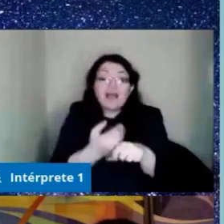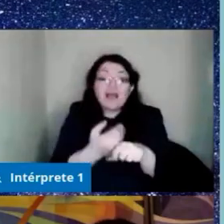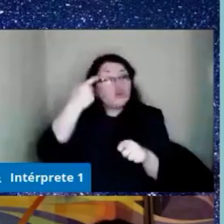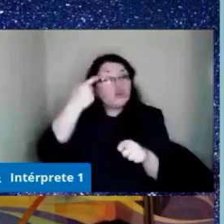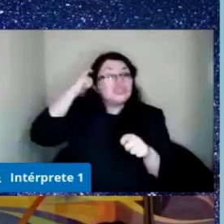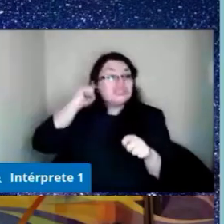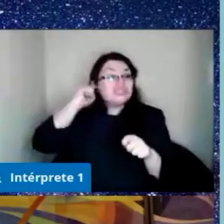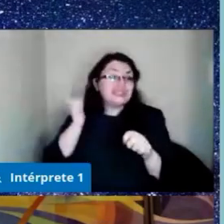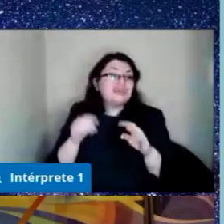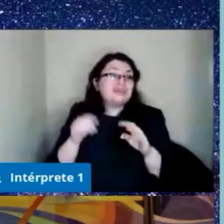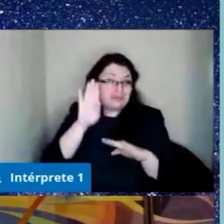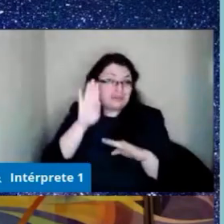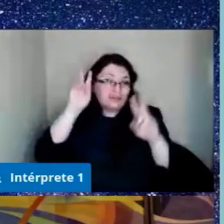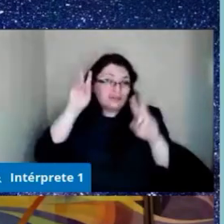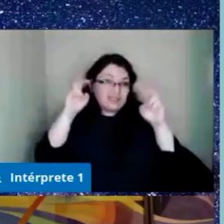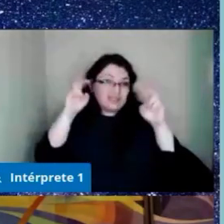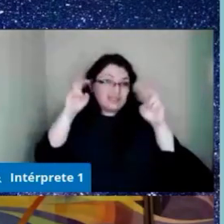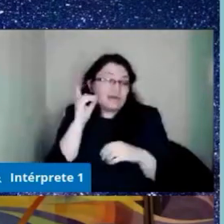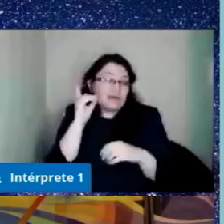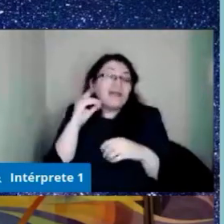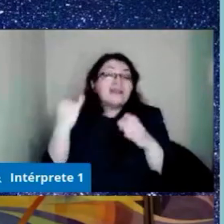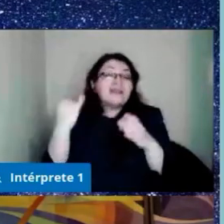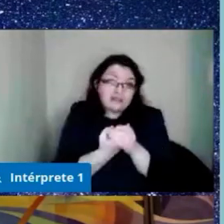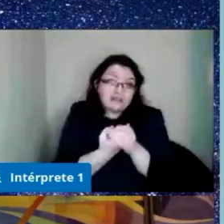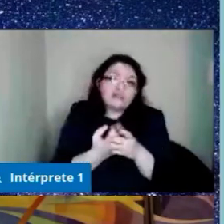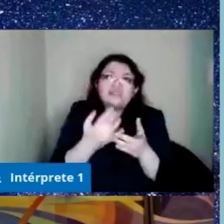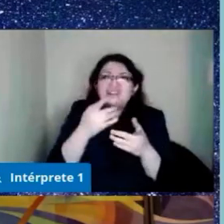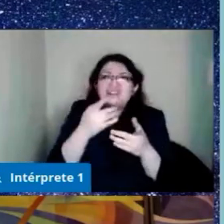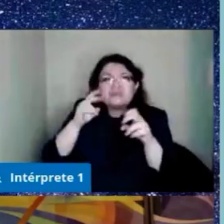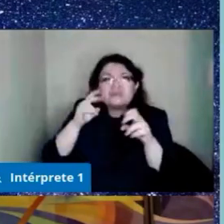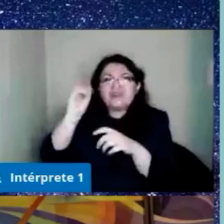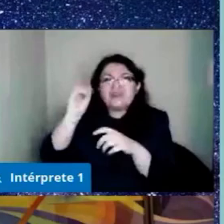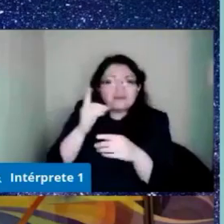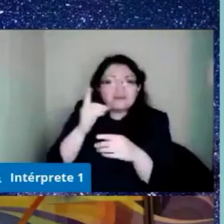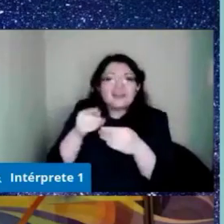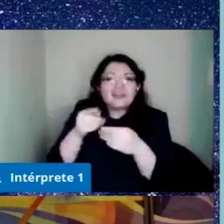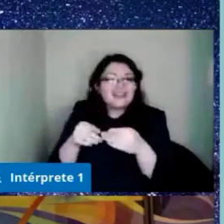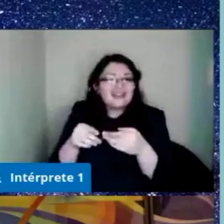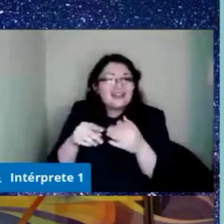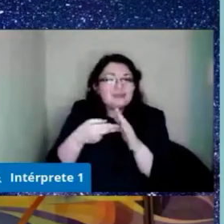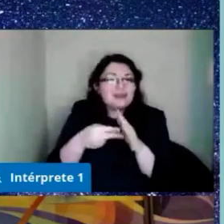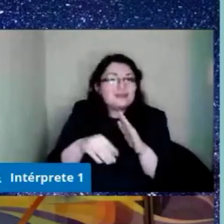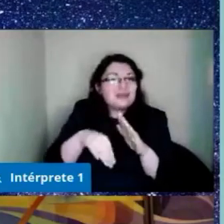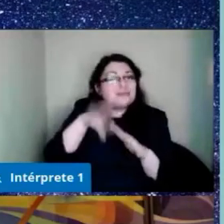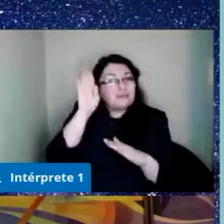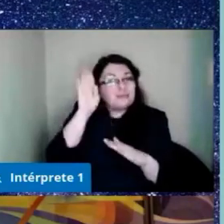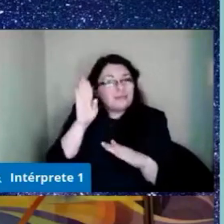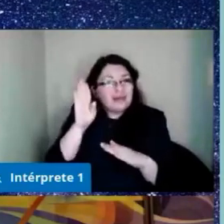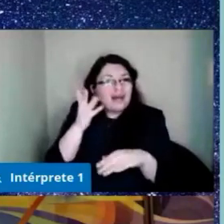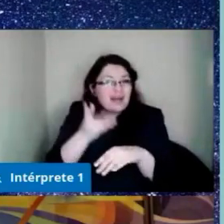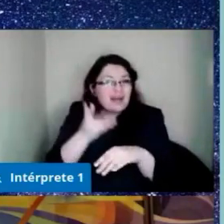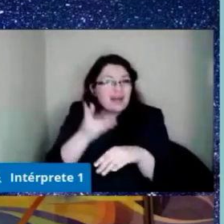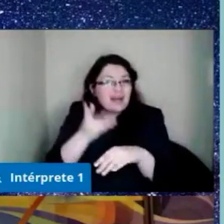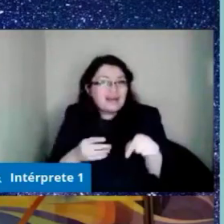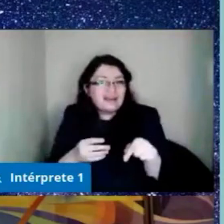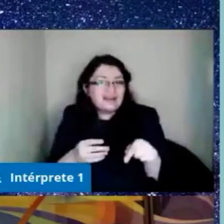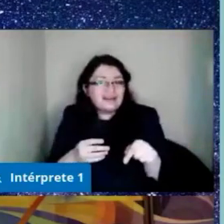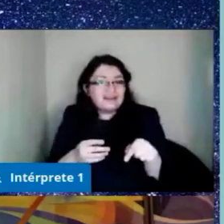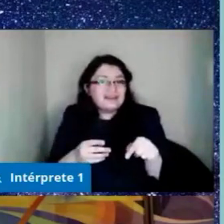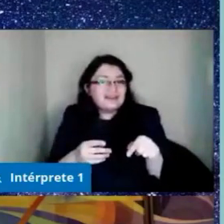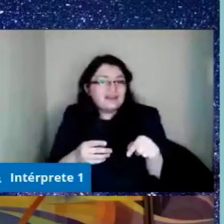inclusión, ¿sí? A lo que realmente es la discapacidad, porque uno de los problemas más importantes en términos de